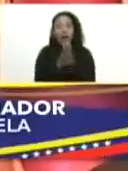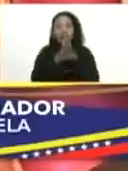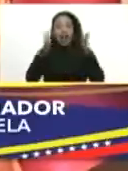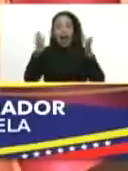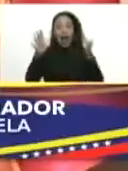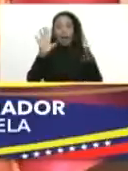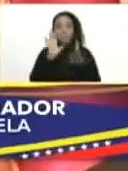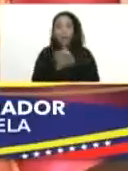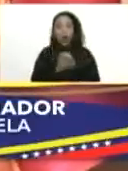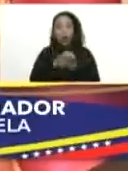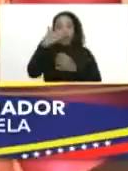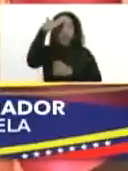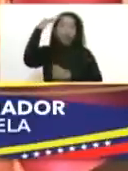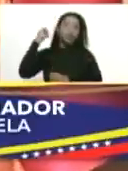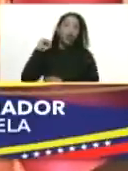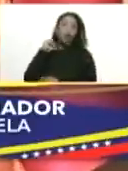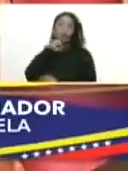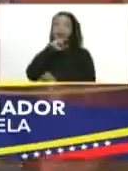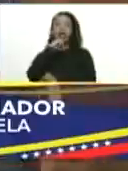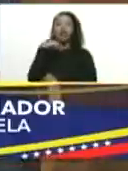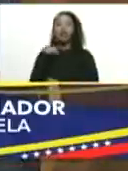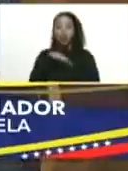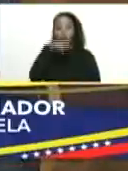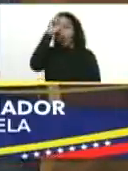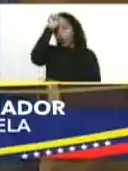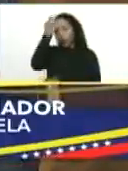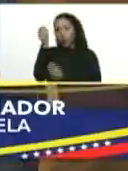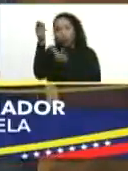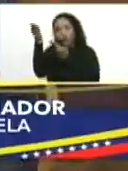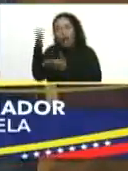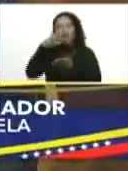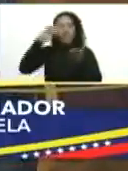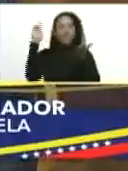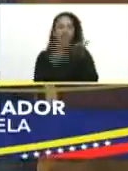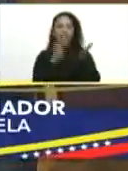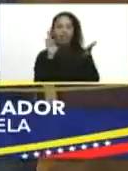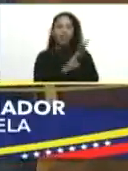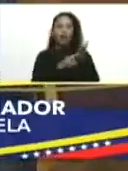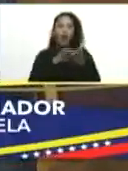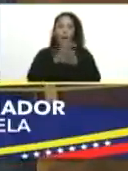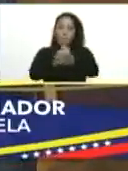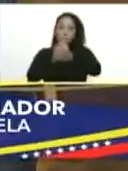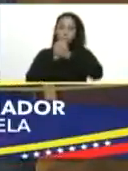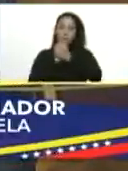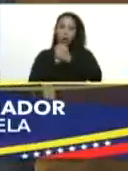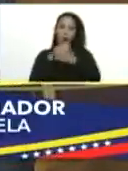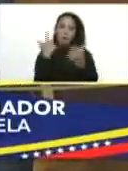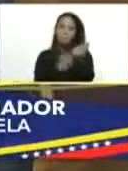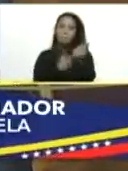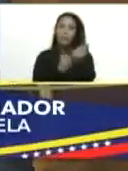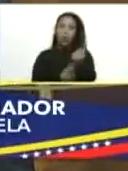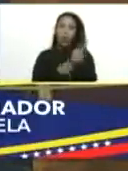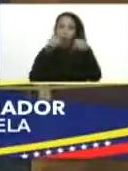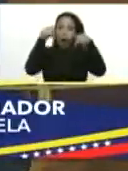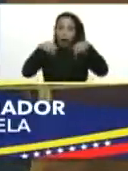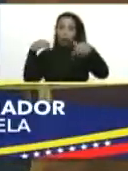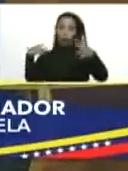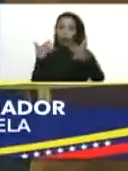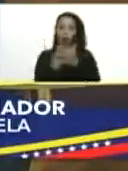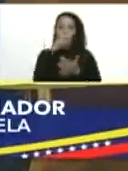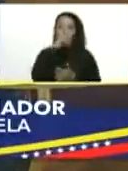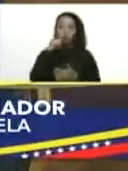Francisco de Miranda, estamos reconociendo en usted a un verdadero amigo, a un verdadero hermano, que en estos años de